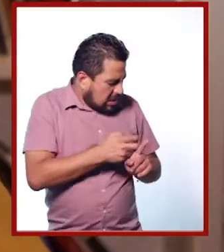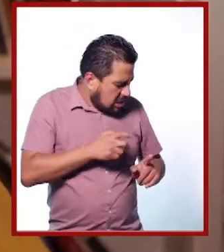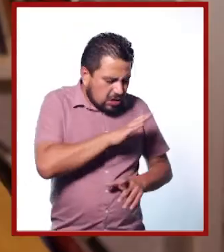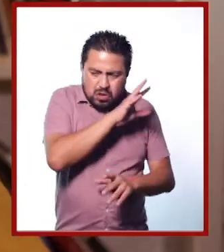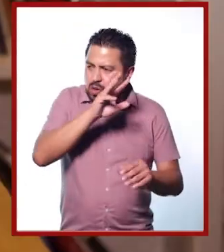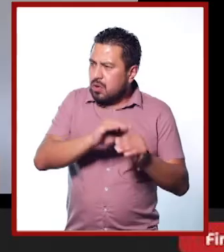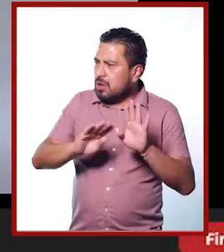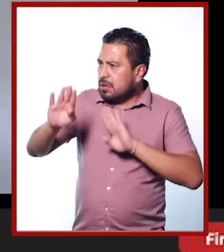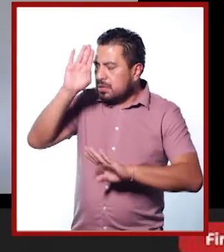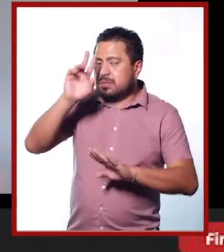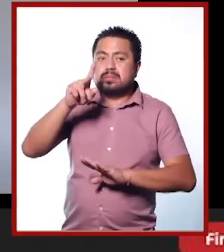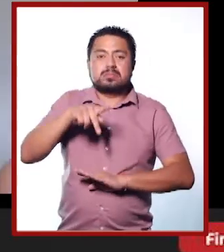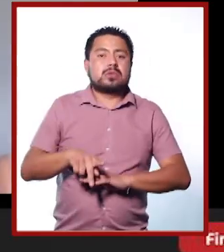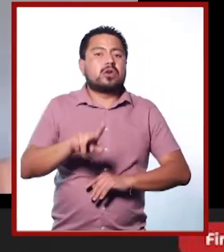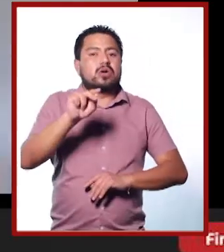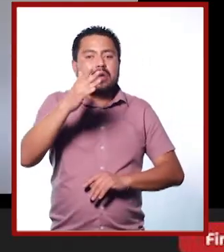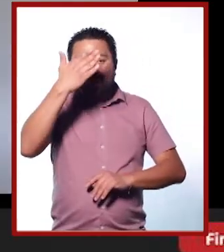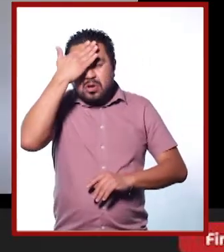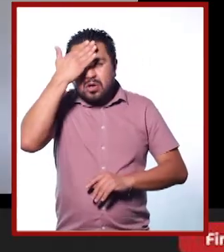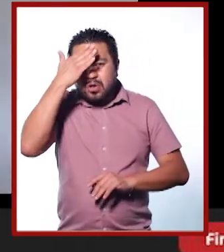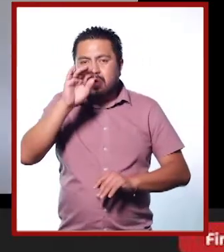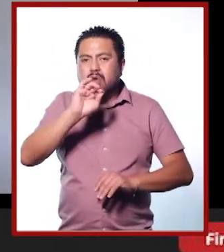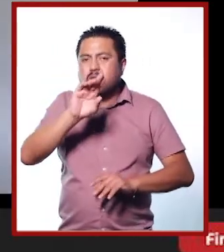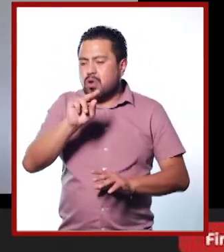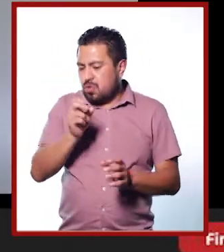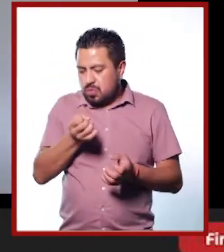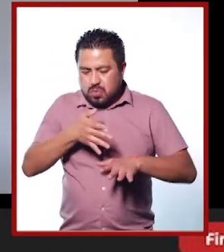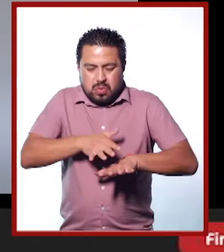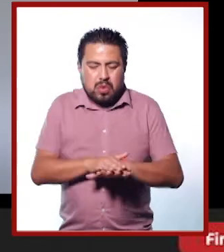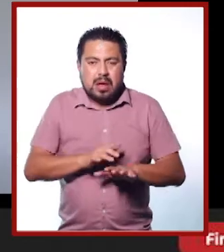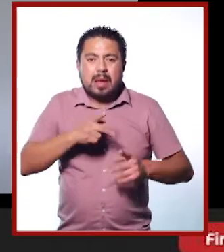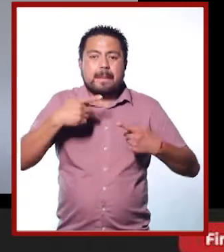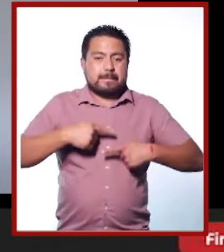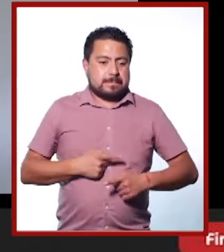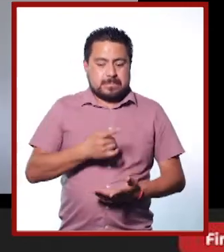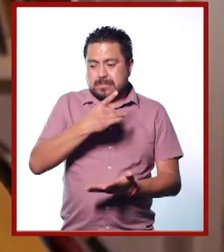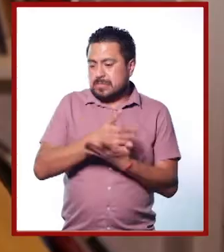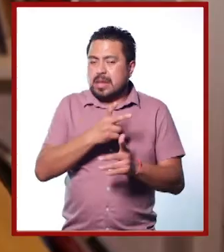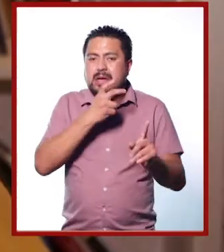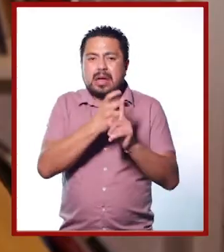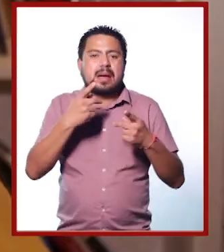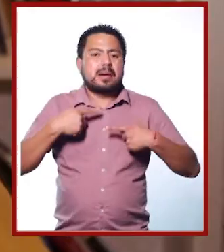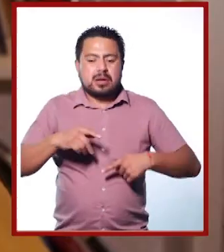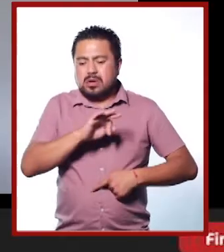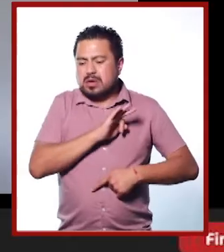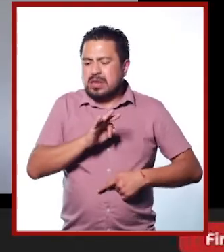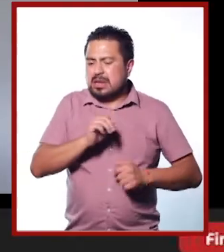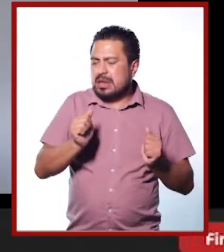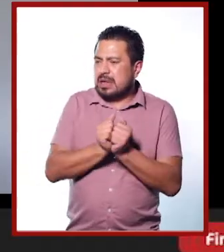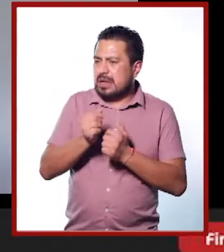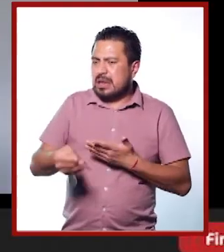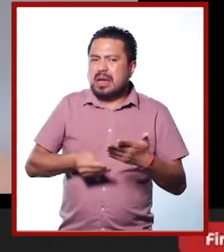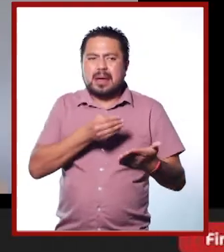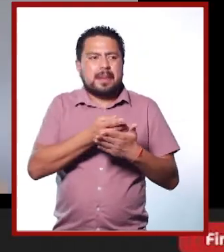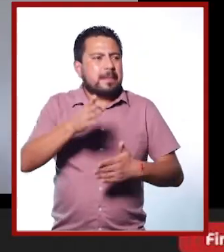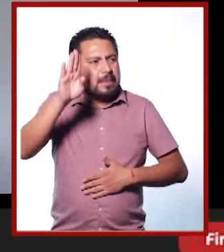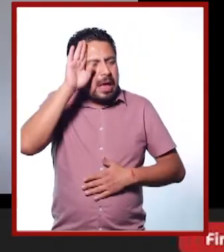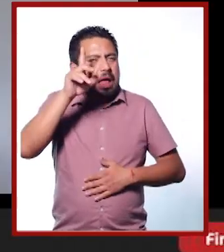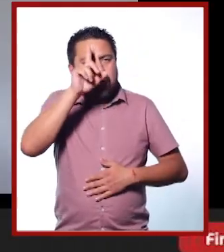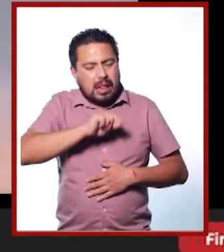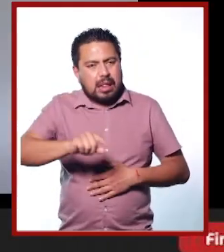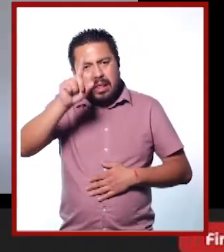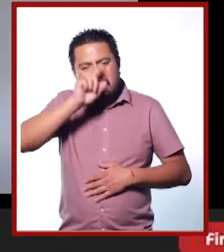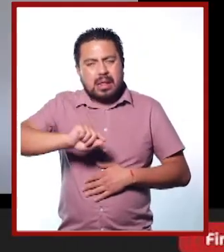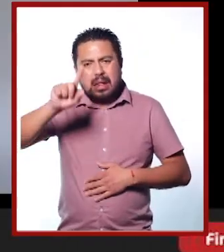eso es algo que piensan todos, y no es cierto, pero mi lóbulo frontal todavía no me deja integrar que eso es una persona, y una persona es la que tiene ese pensamiento que